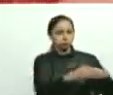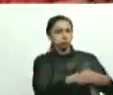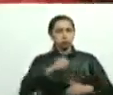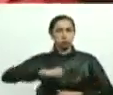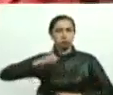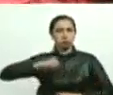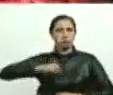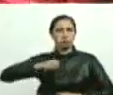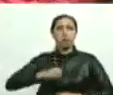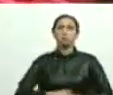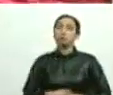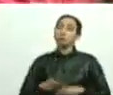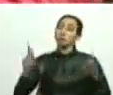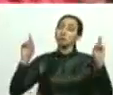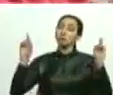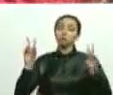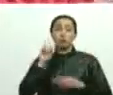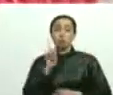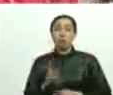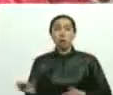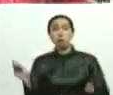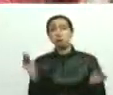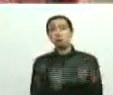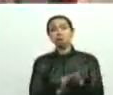casos. Ojalá que no veamos eso ahora.